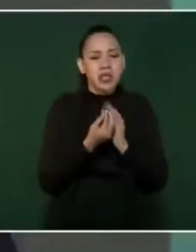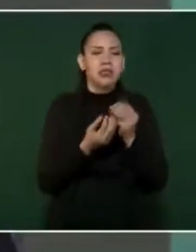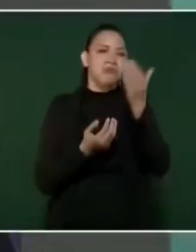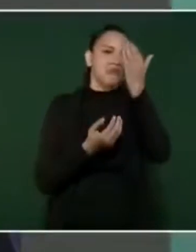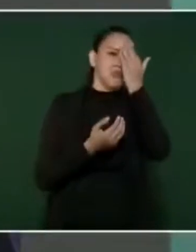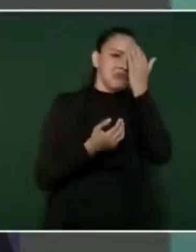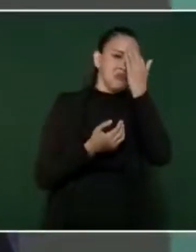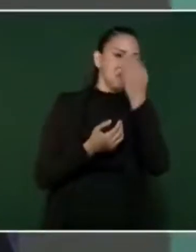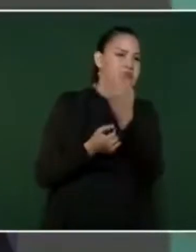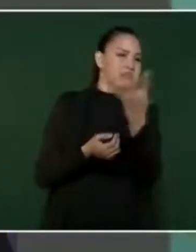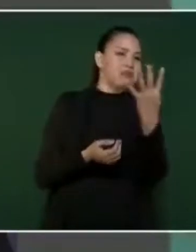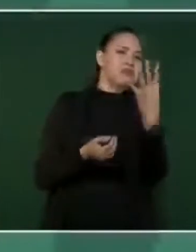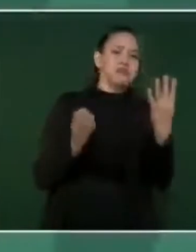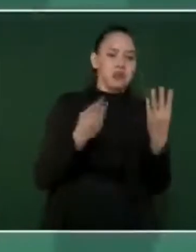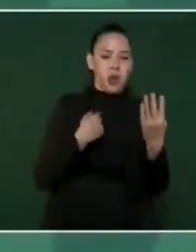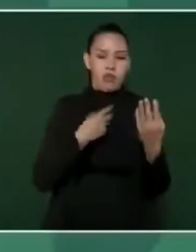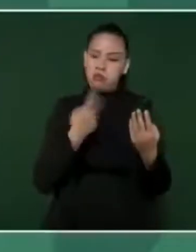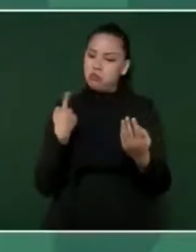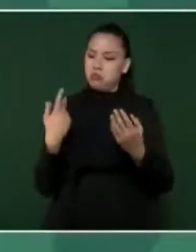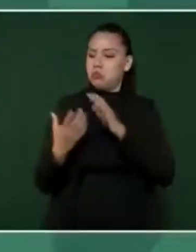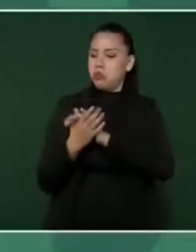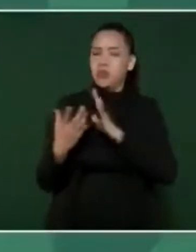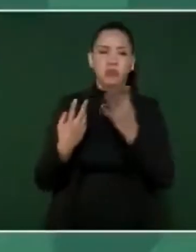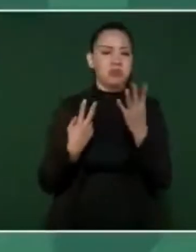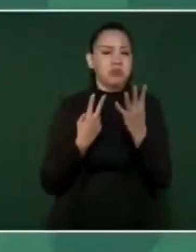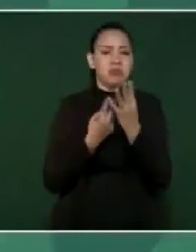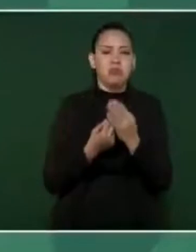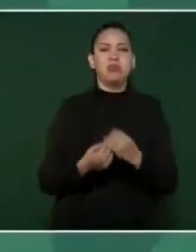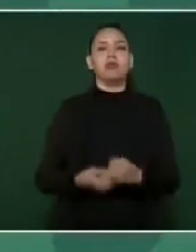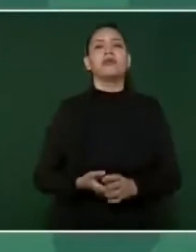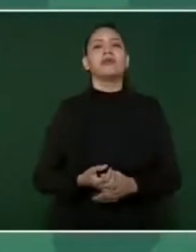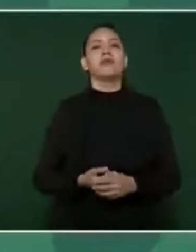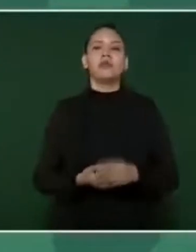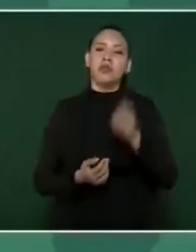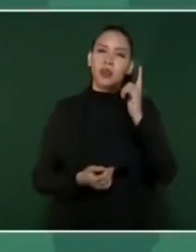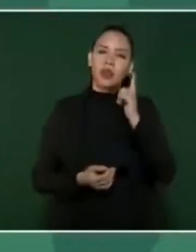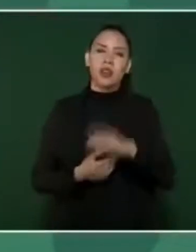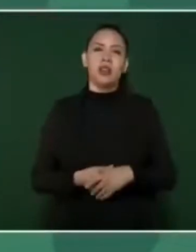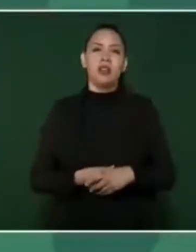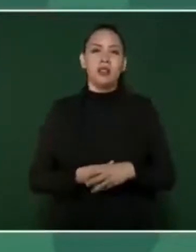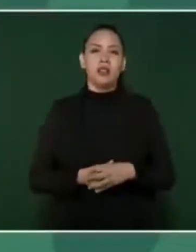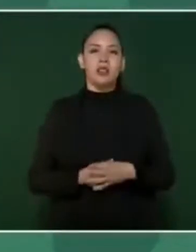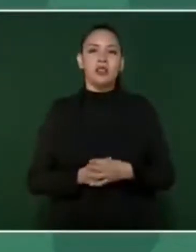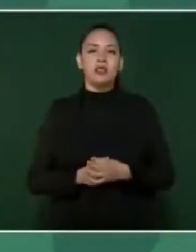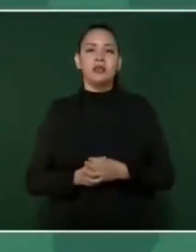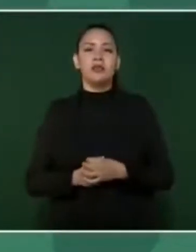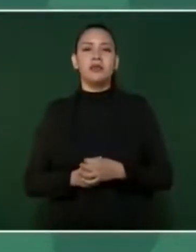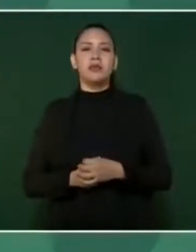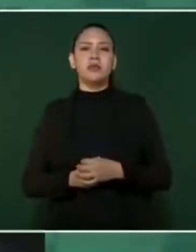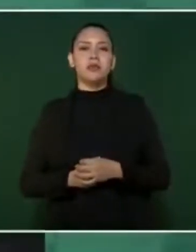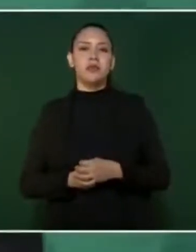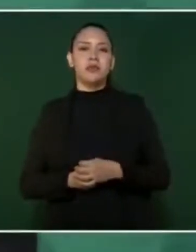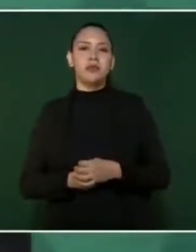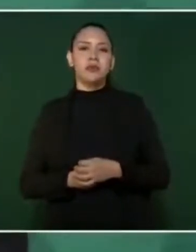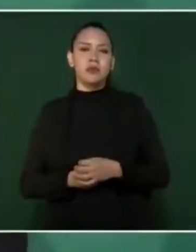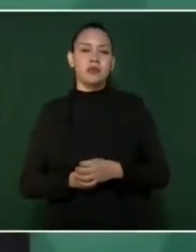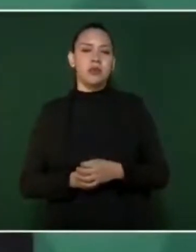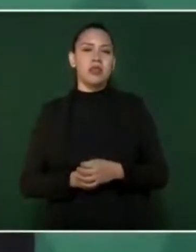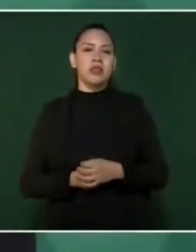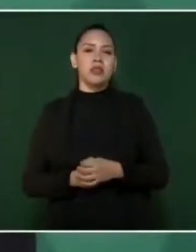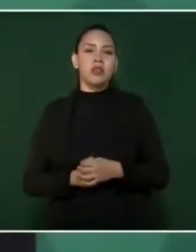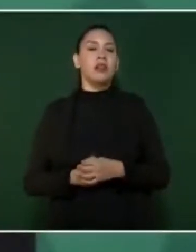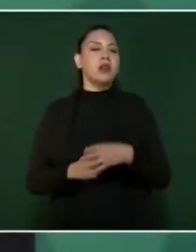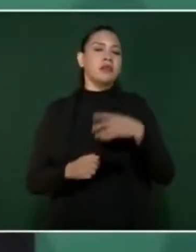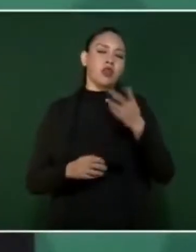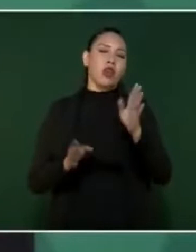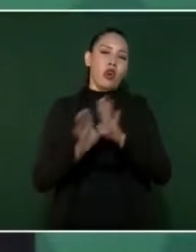Los detalles, porque sí fue una conversación importante, muy